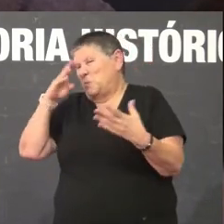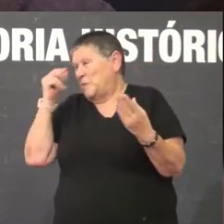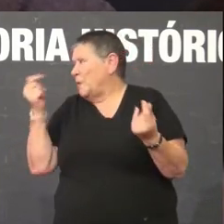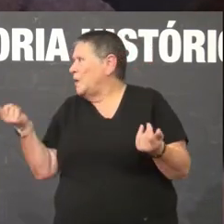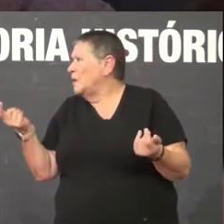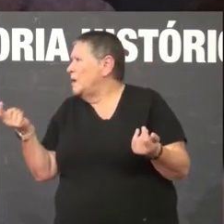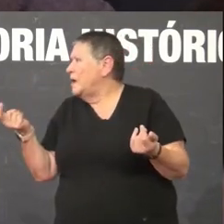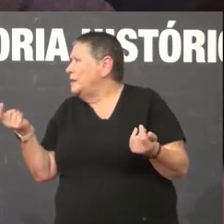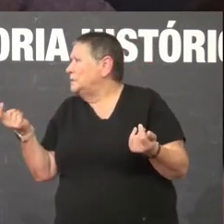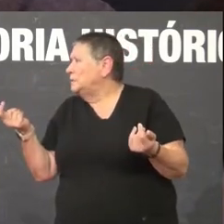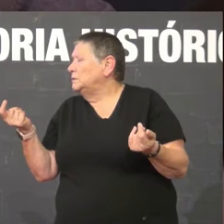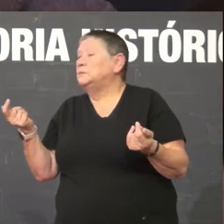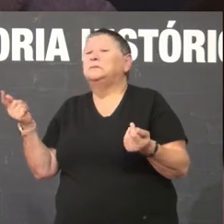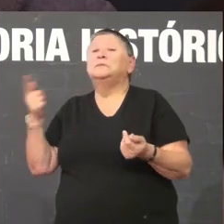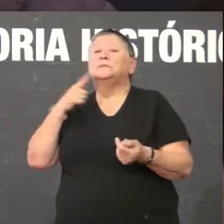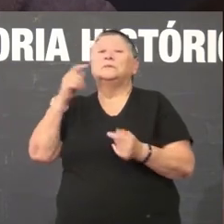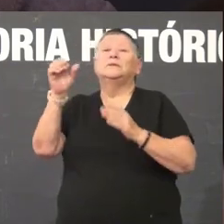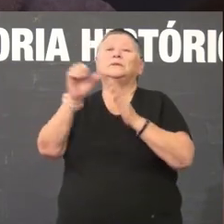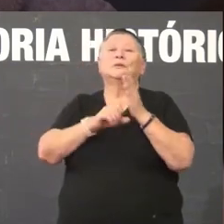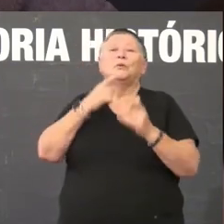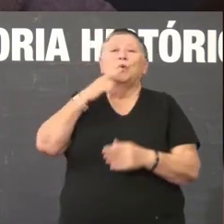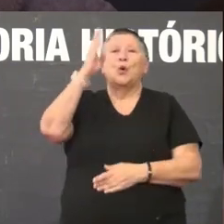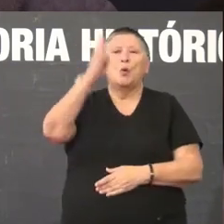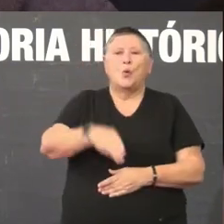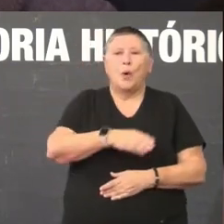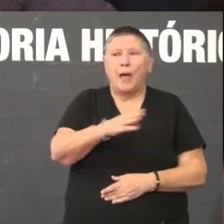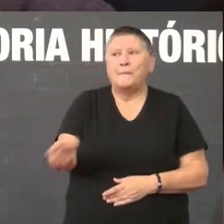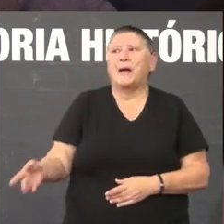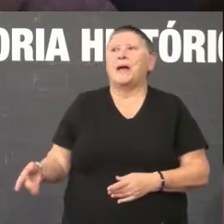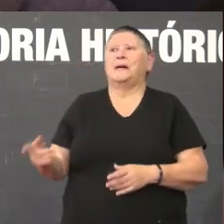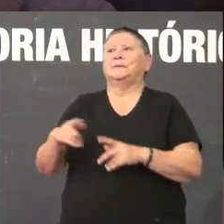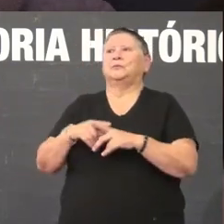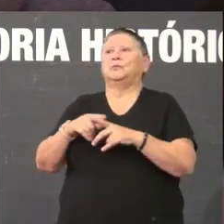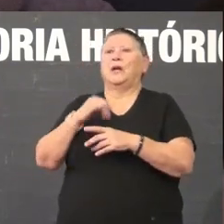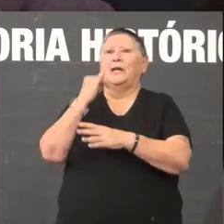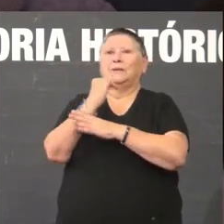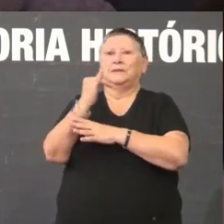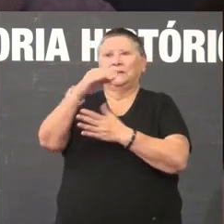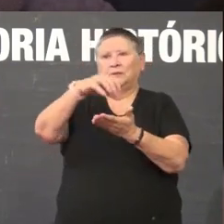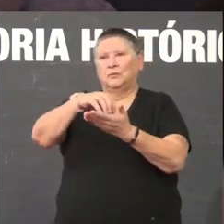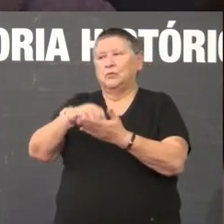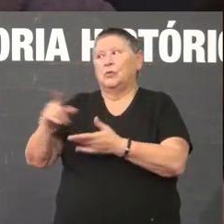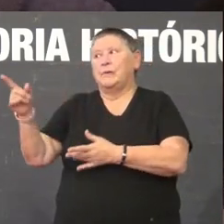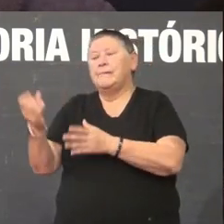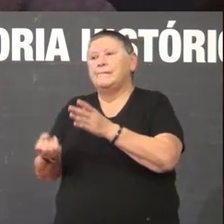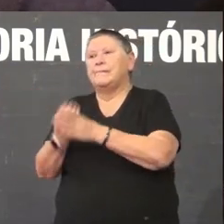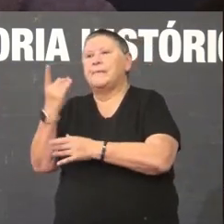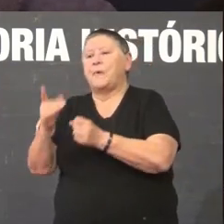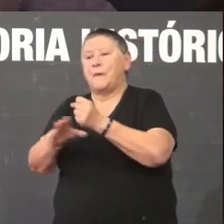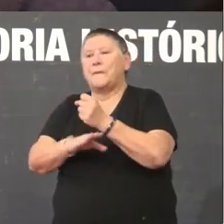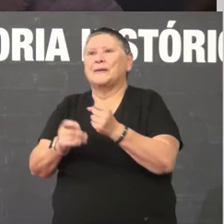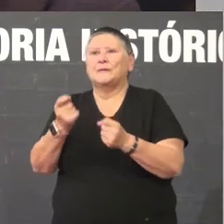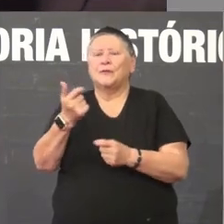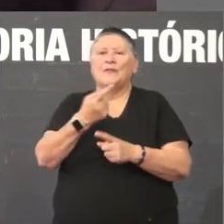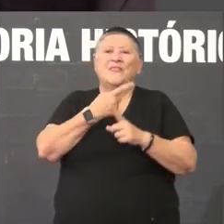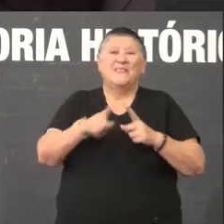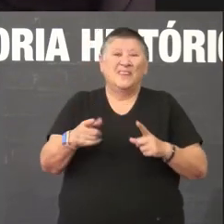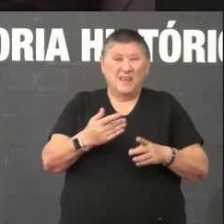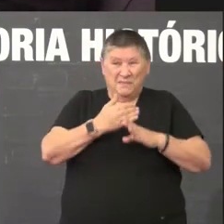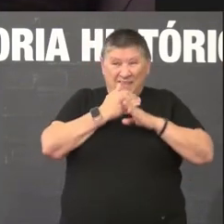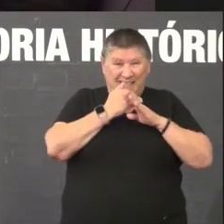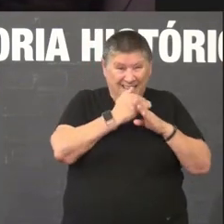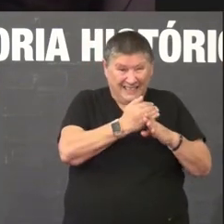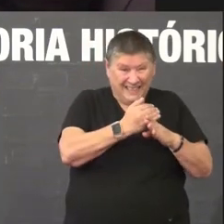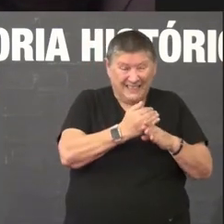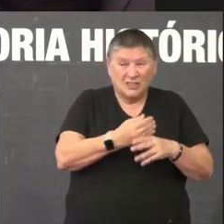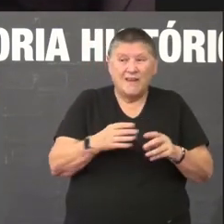dicía Estatuto Nunca Máis, bases constitucionais, que se crearon unhas bases diferentes. Pero